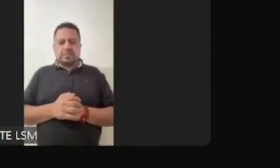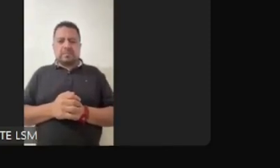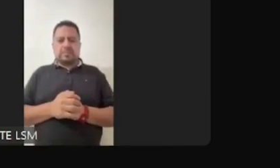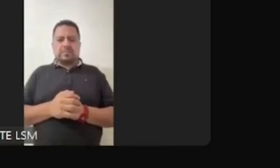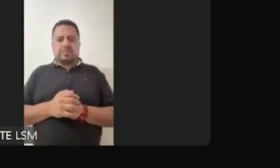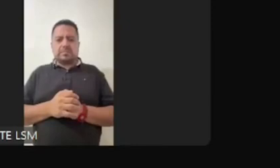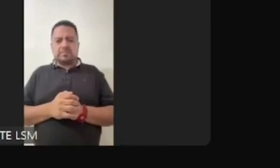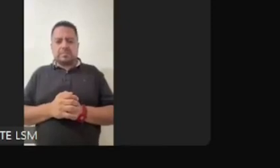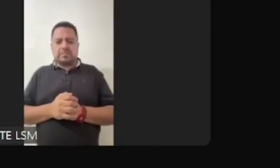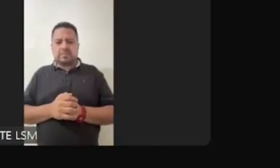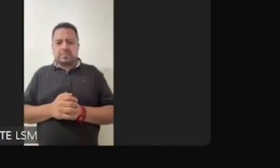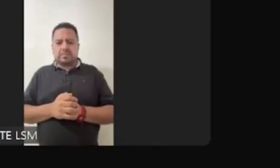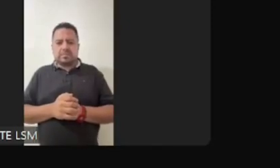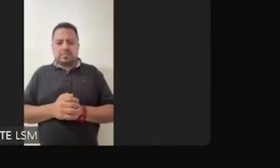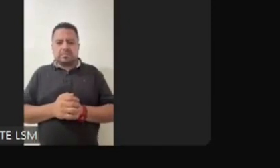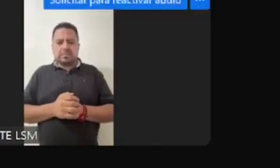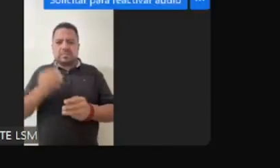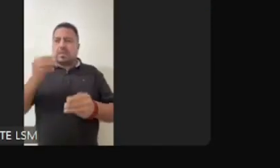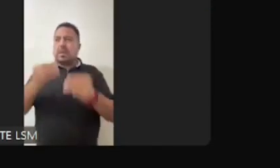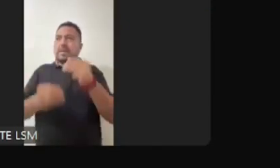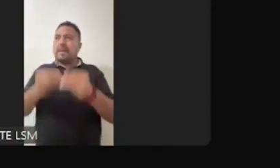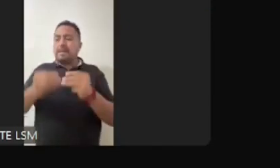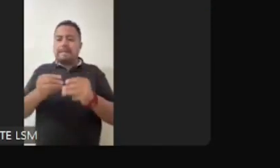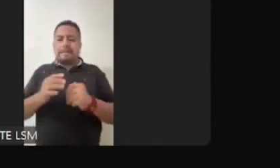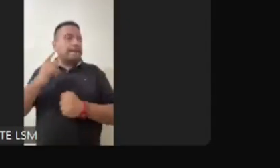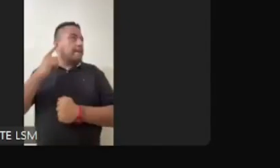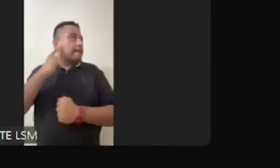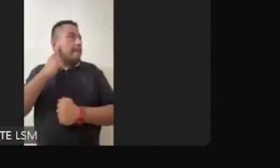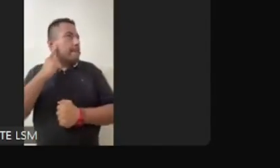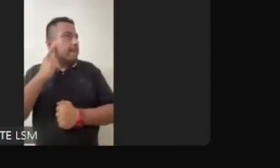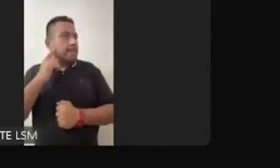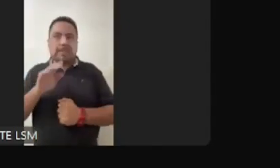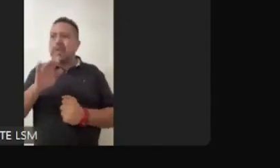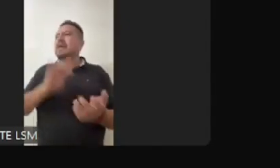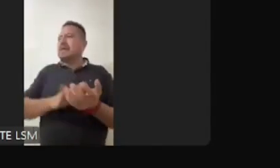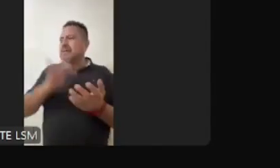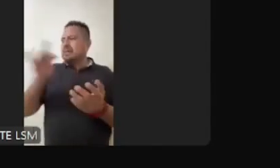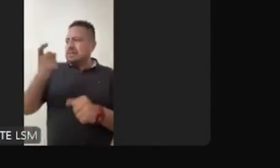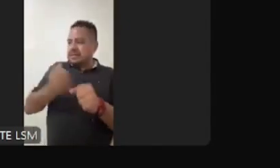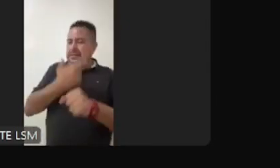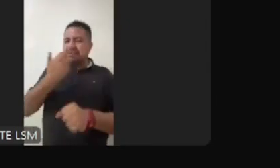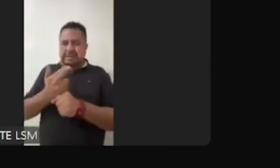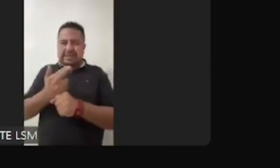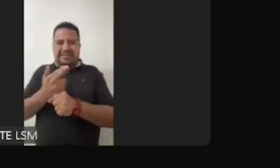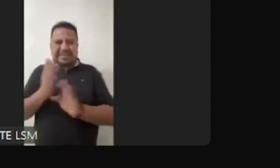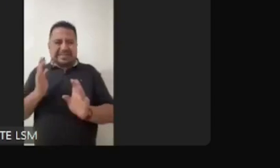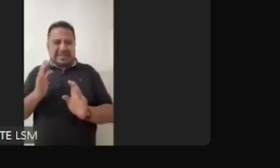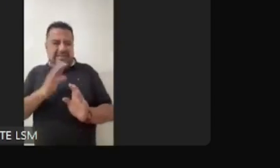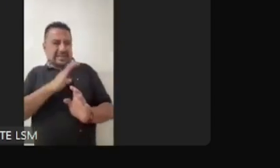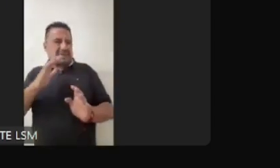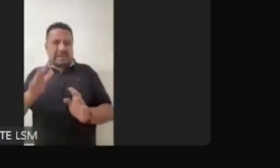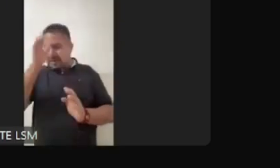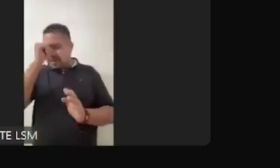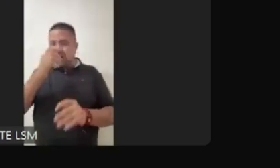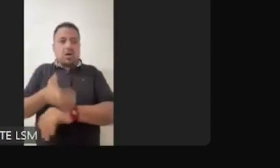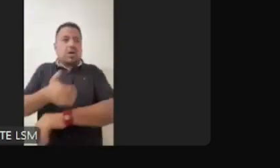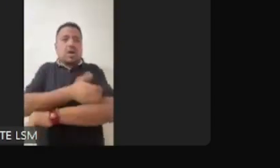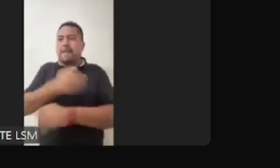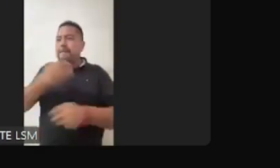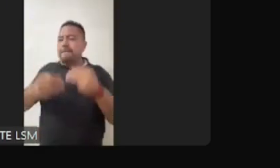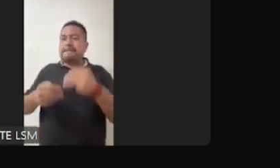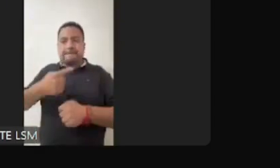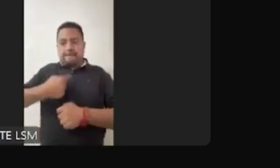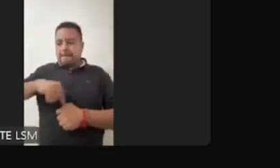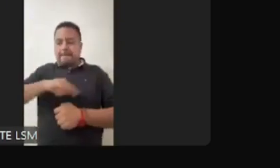magistradas magistrado el audio Gracias secretario general de función comperas magistradas están a nuestra